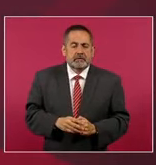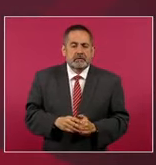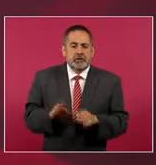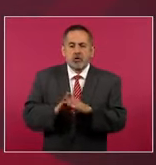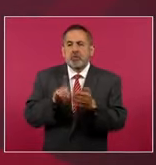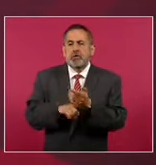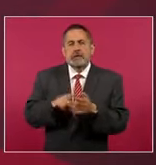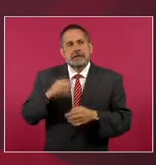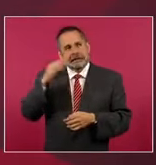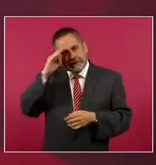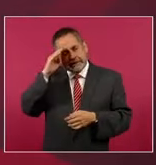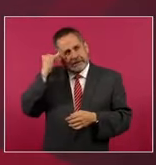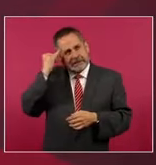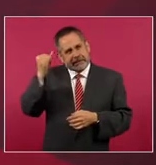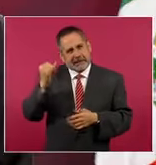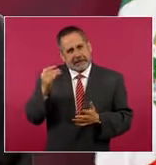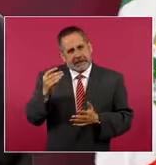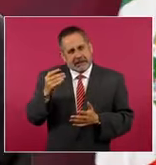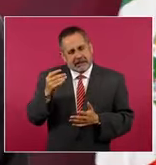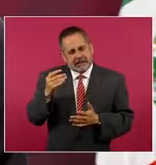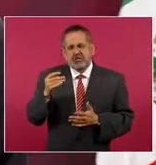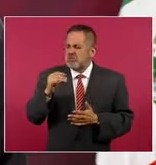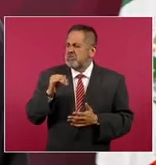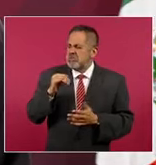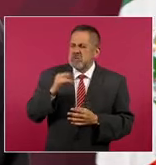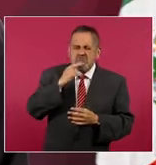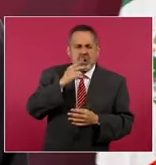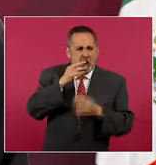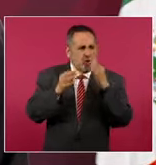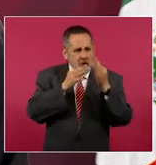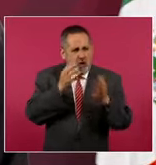correspondía era promover